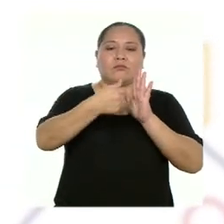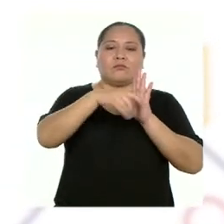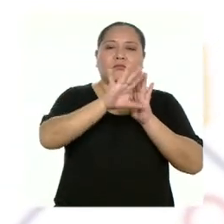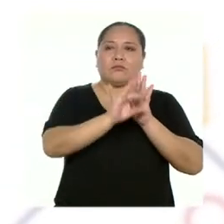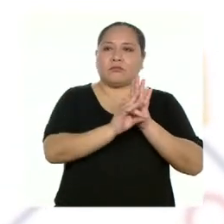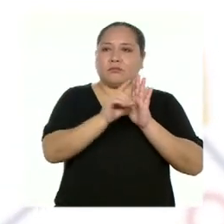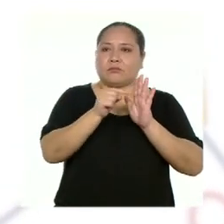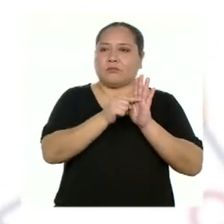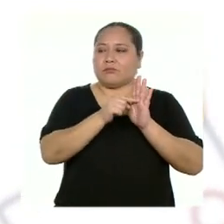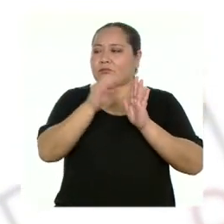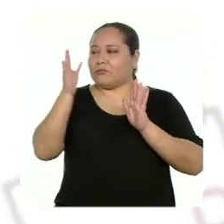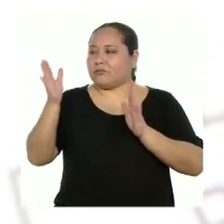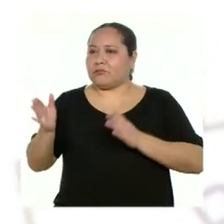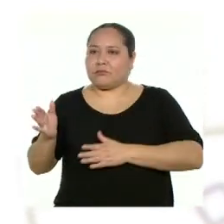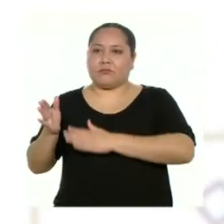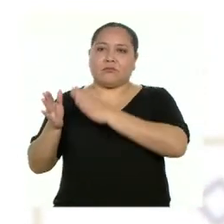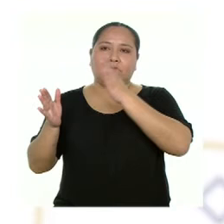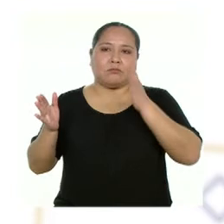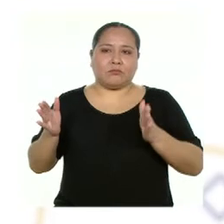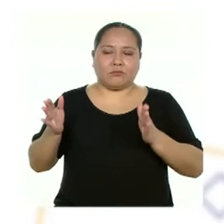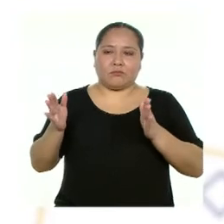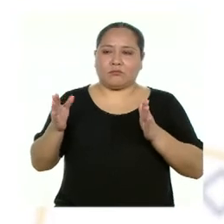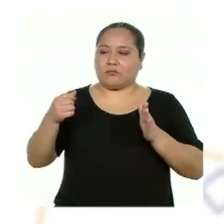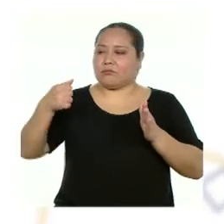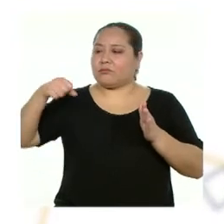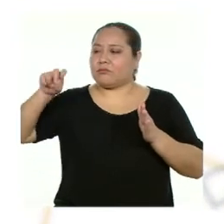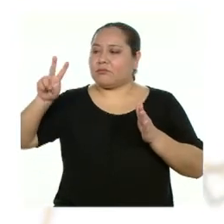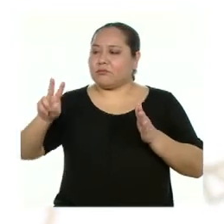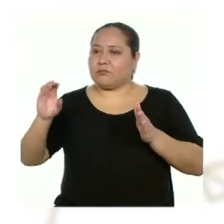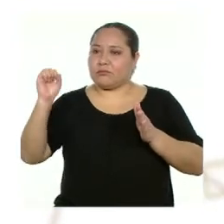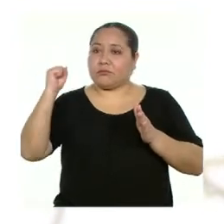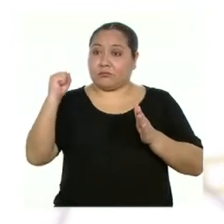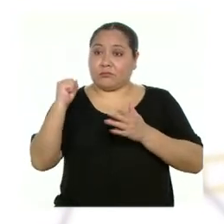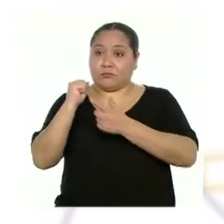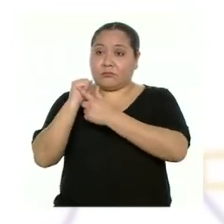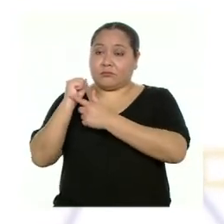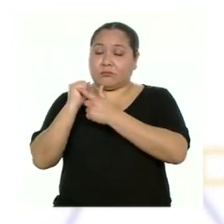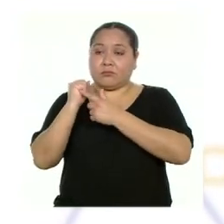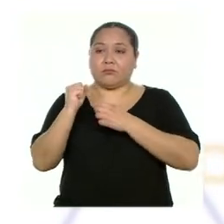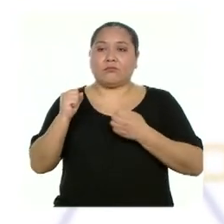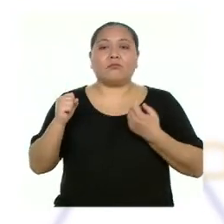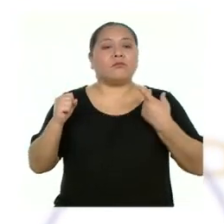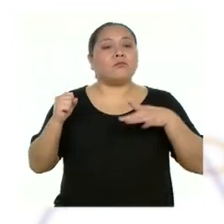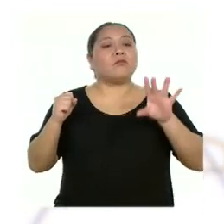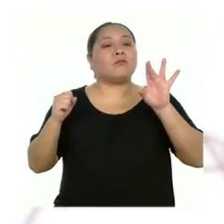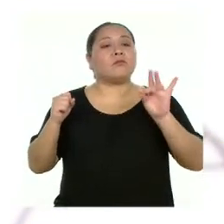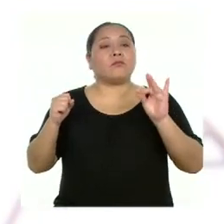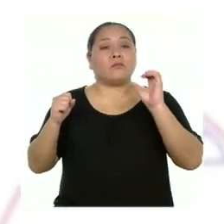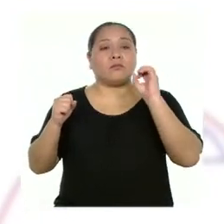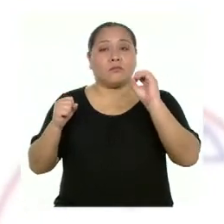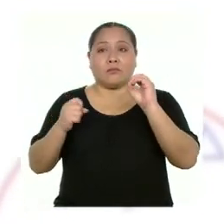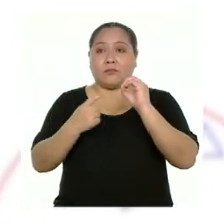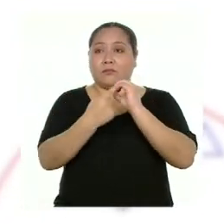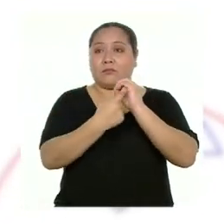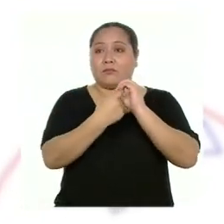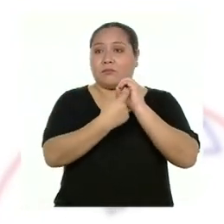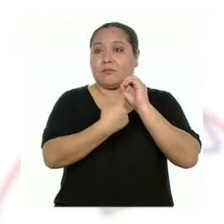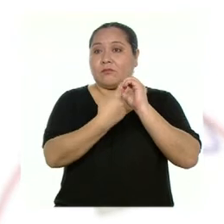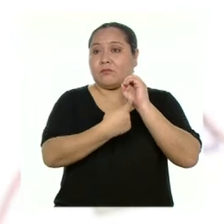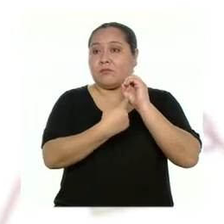por lo que sus extremos son 12 y 18, y la amplitud es 6, ¿Qué resulta de restar ambos